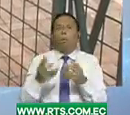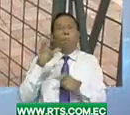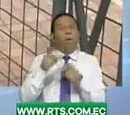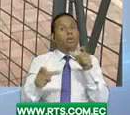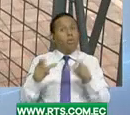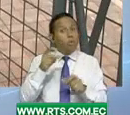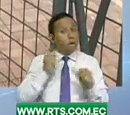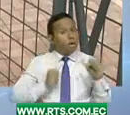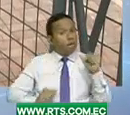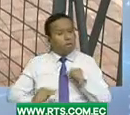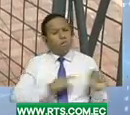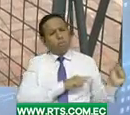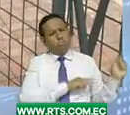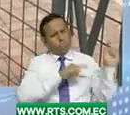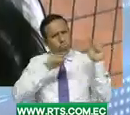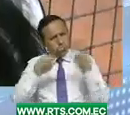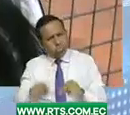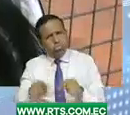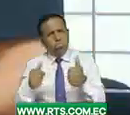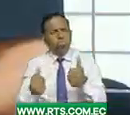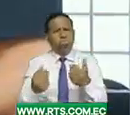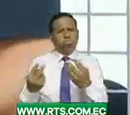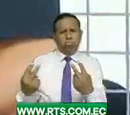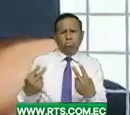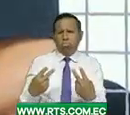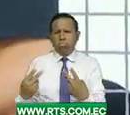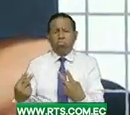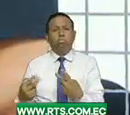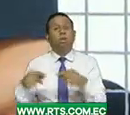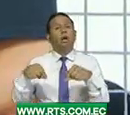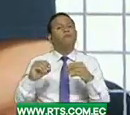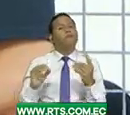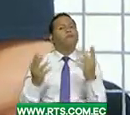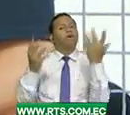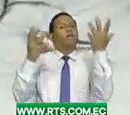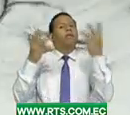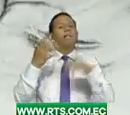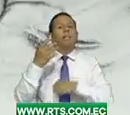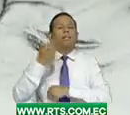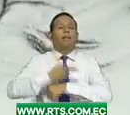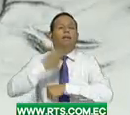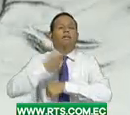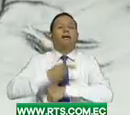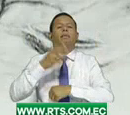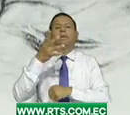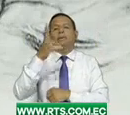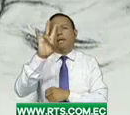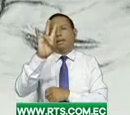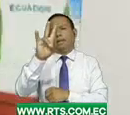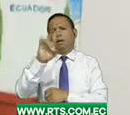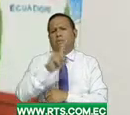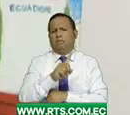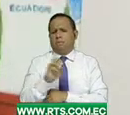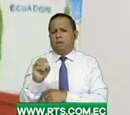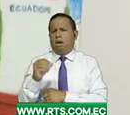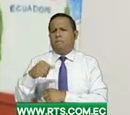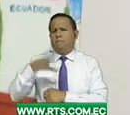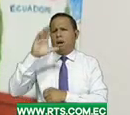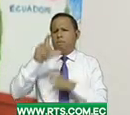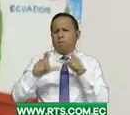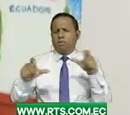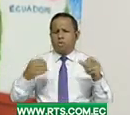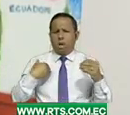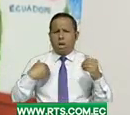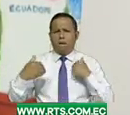vengan, se presenten, puedan mostrar su obra. Este festival durará 17 días y más de 100 artistas van a presentar sus trabajos en vivo. El